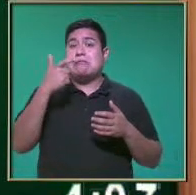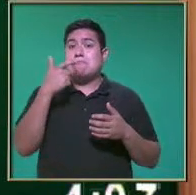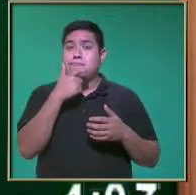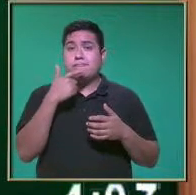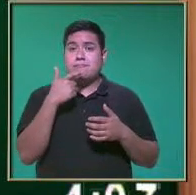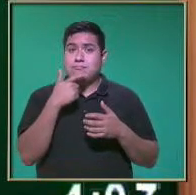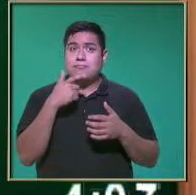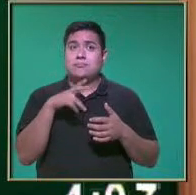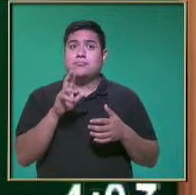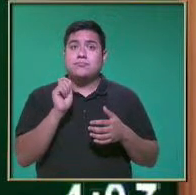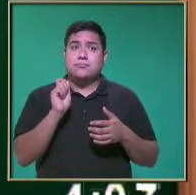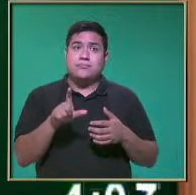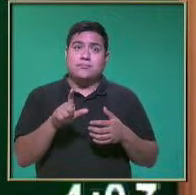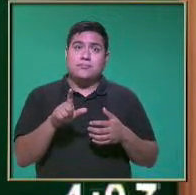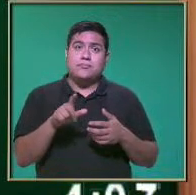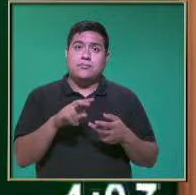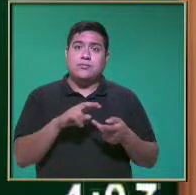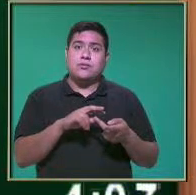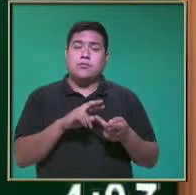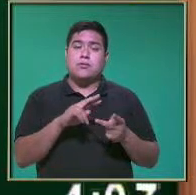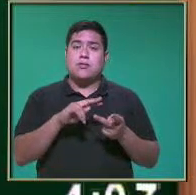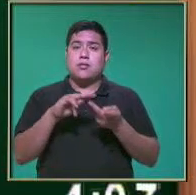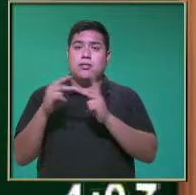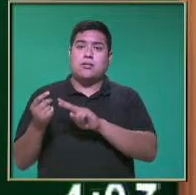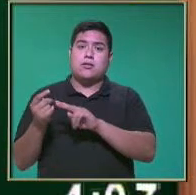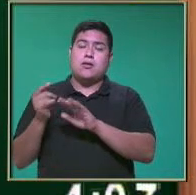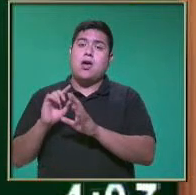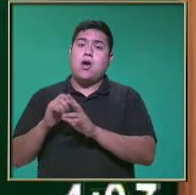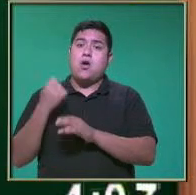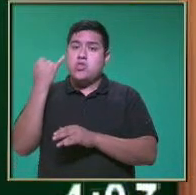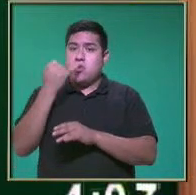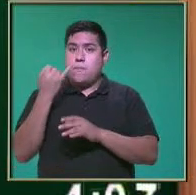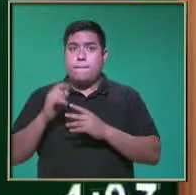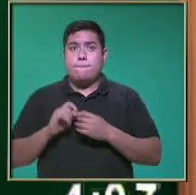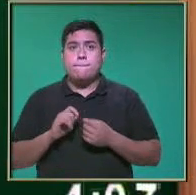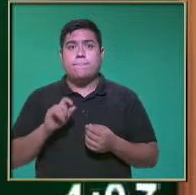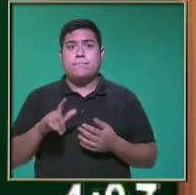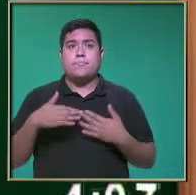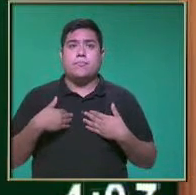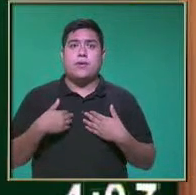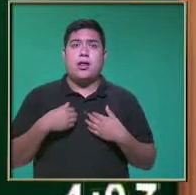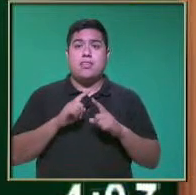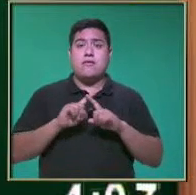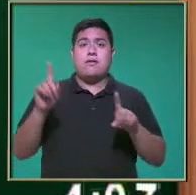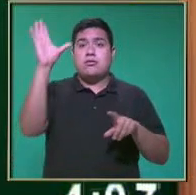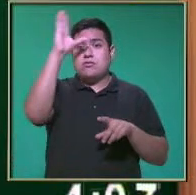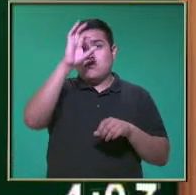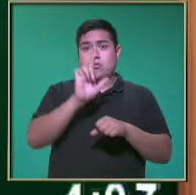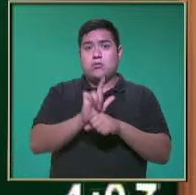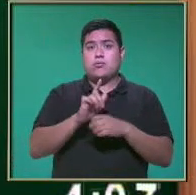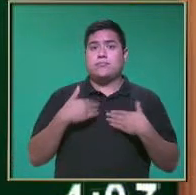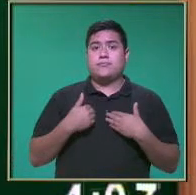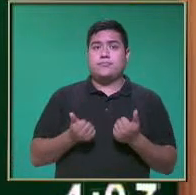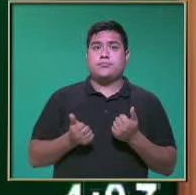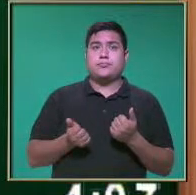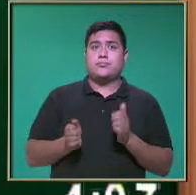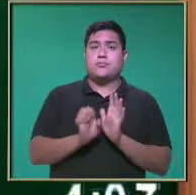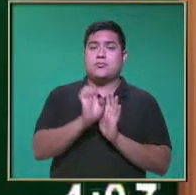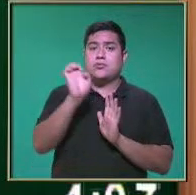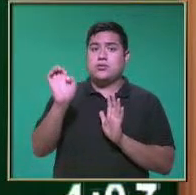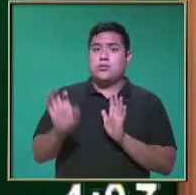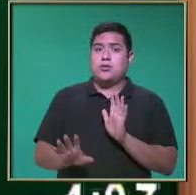siempre en inglés y con traducción a otro idioma. Y además para comprender otras culturas. So those are examples